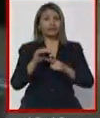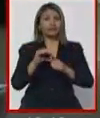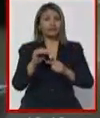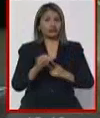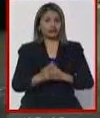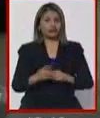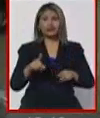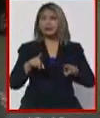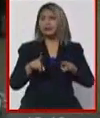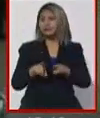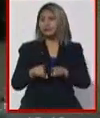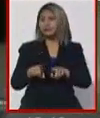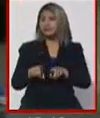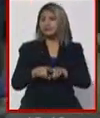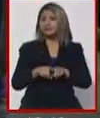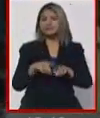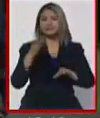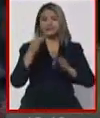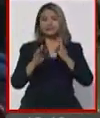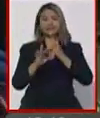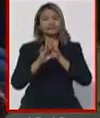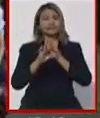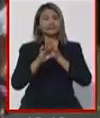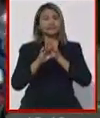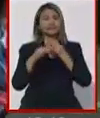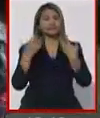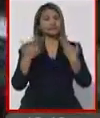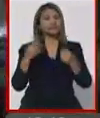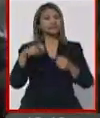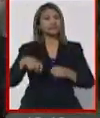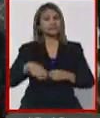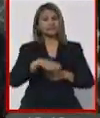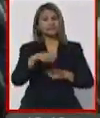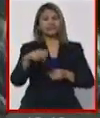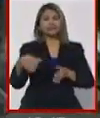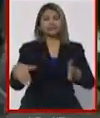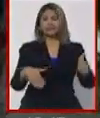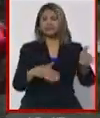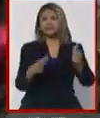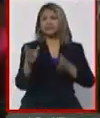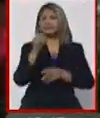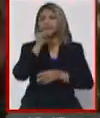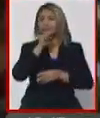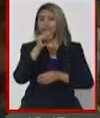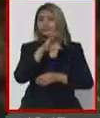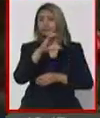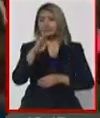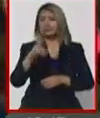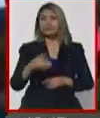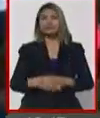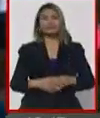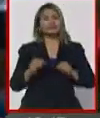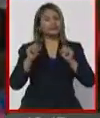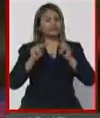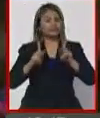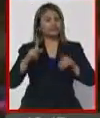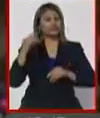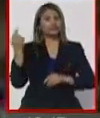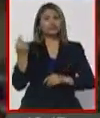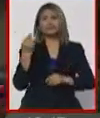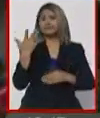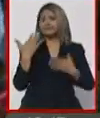el contrario, las empresas que tengan buses acondicionados y aptos para viajar por la carretera antigua Cochabamba, se los está autorizando